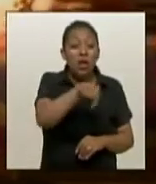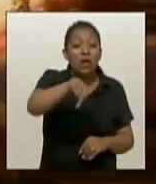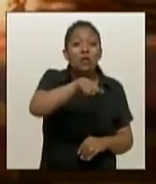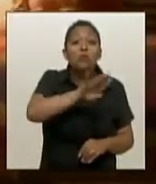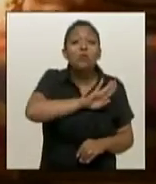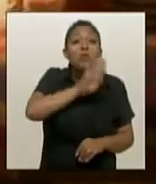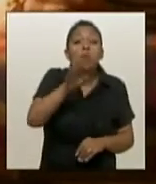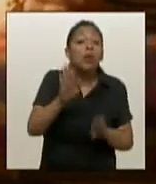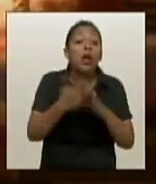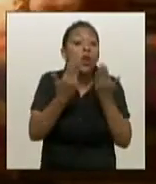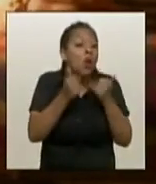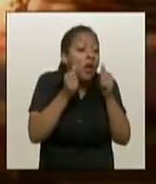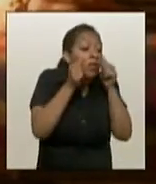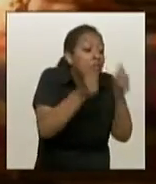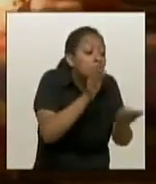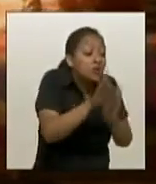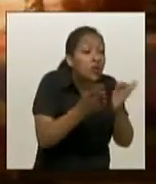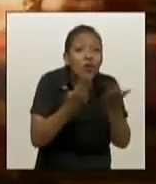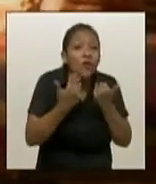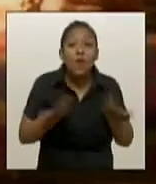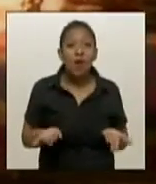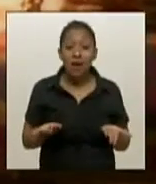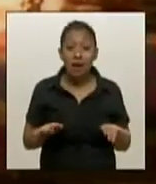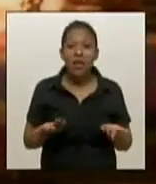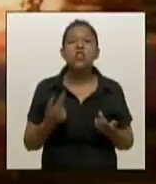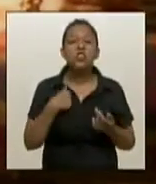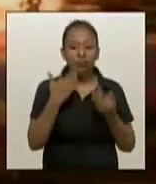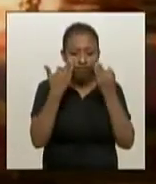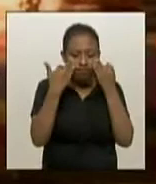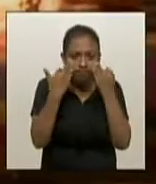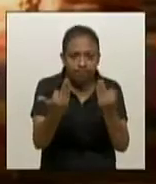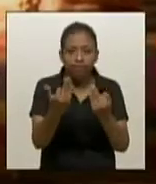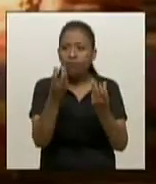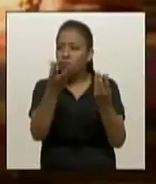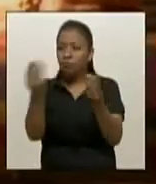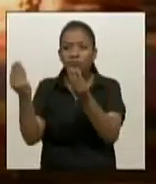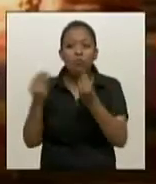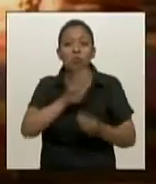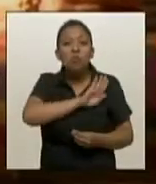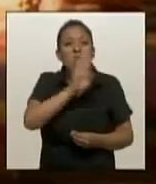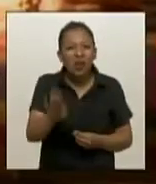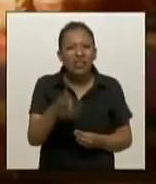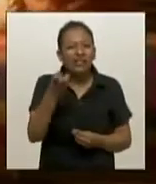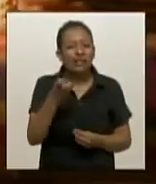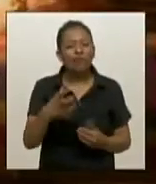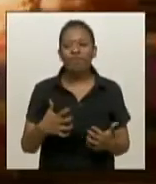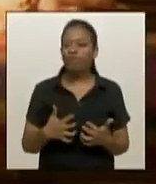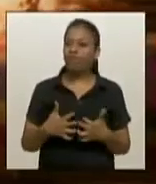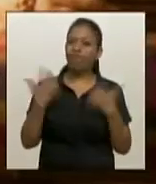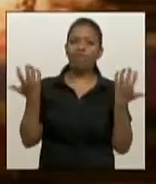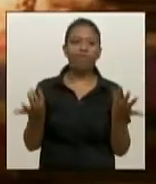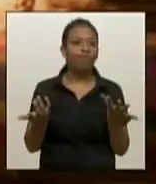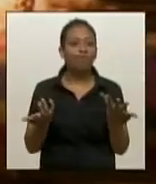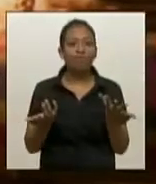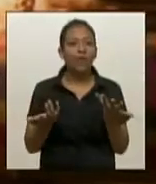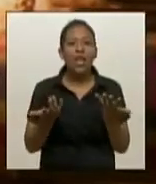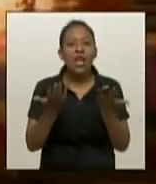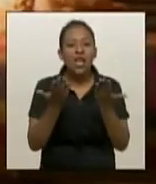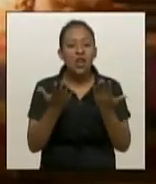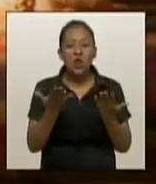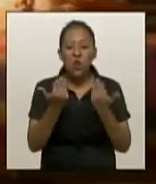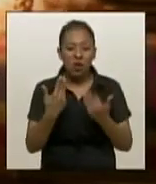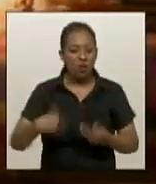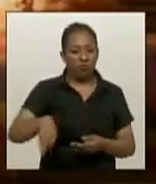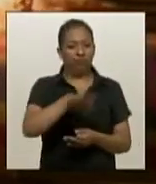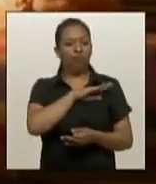porque no reciben atención, no reciben. He visto morir a muchos precisamente y me da mucho coraje. No tienen esas agallas